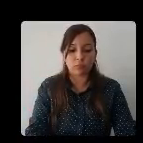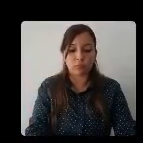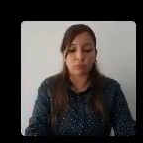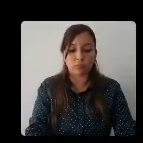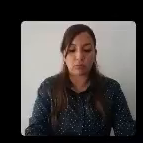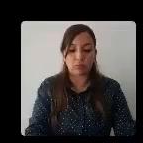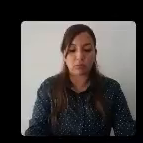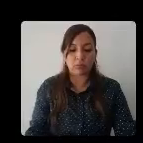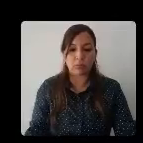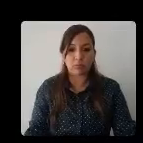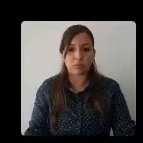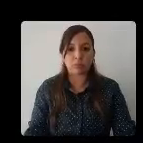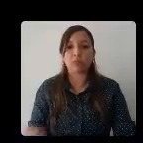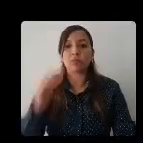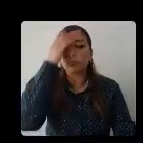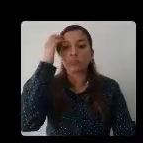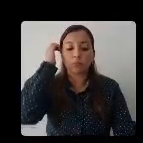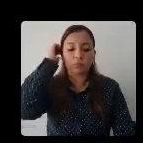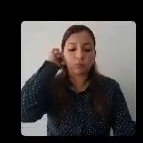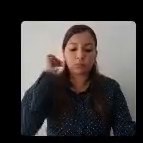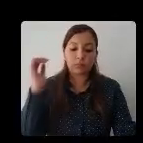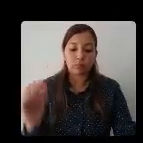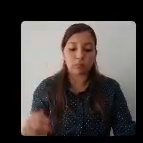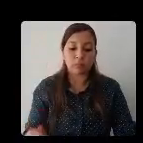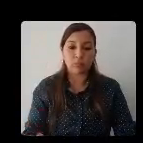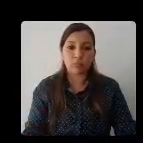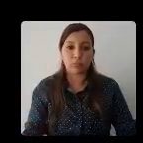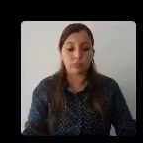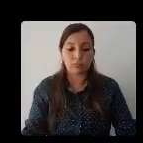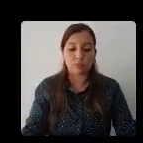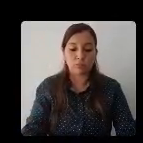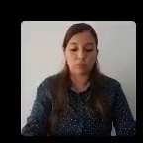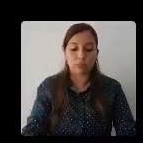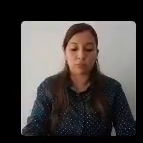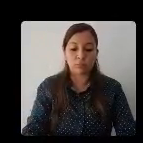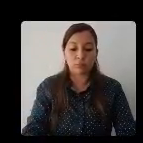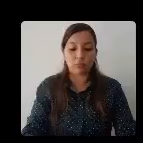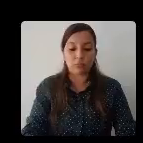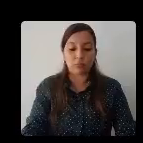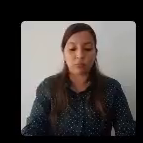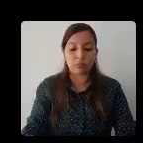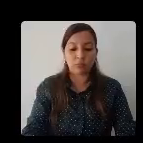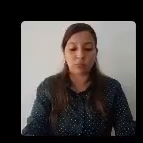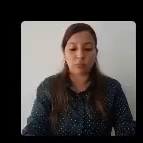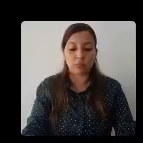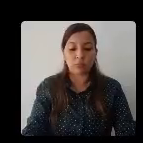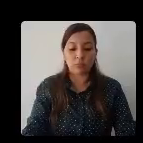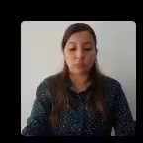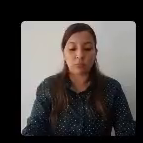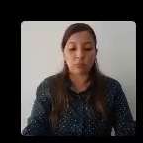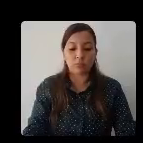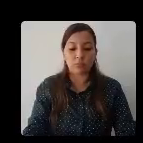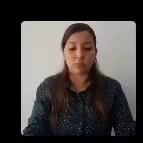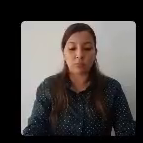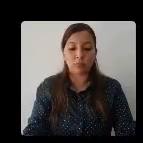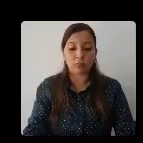efecto multiplicador, porque la recomendación es de boca a boca visitar a nuestro refugio natural que es Tingán. Y de ahí es